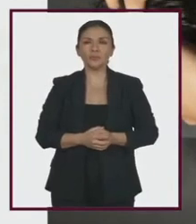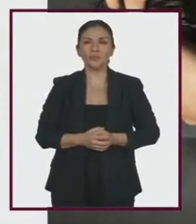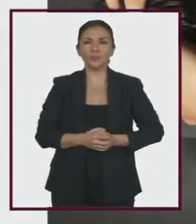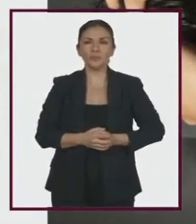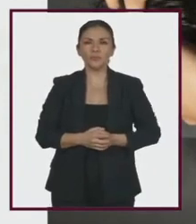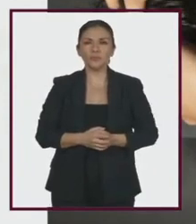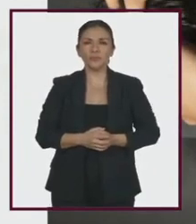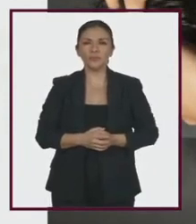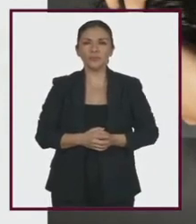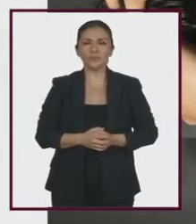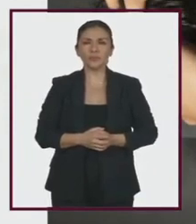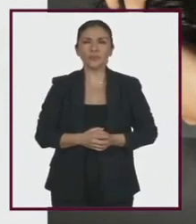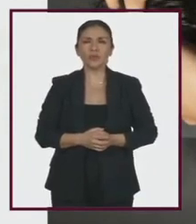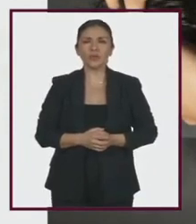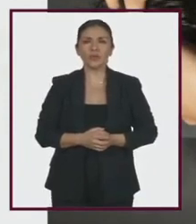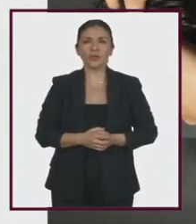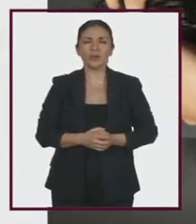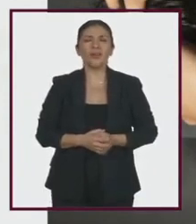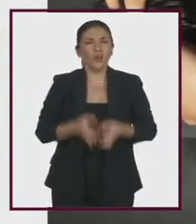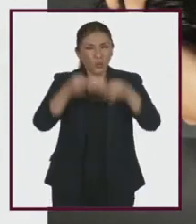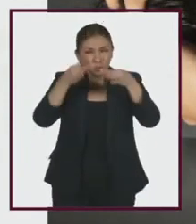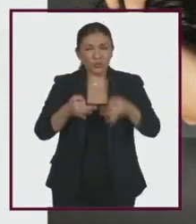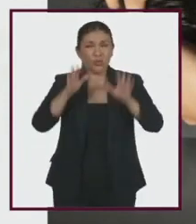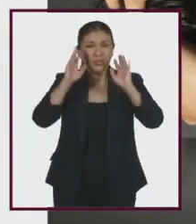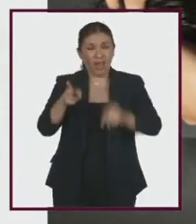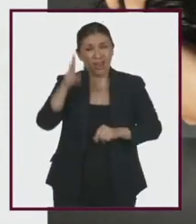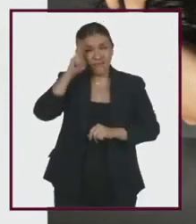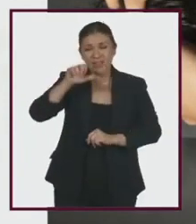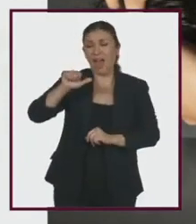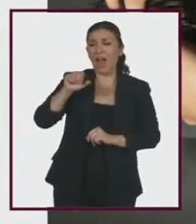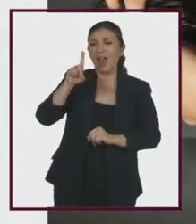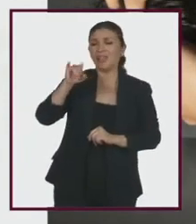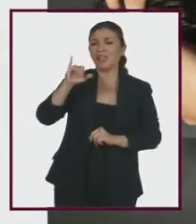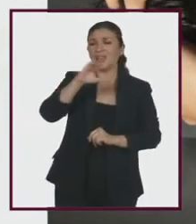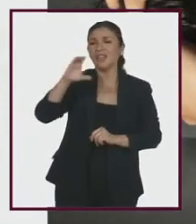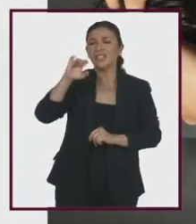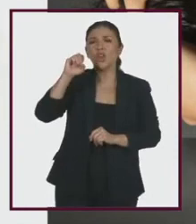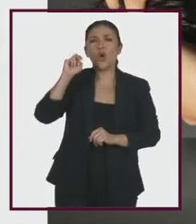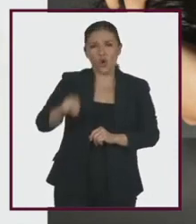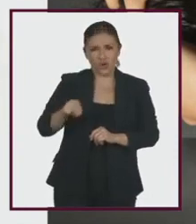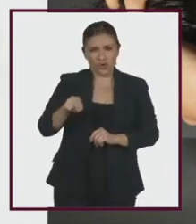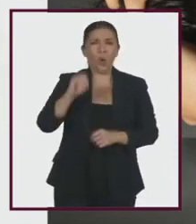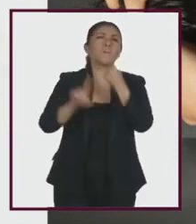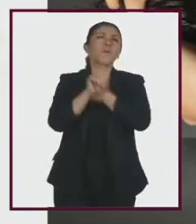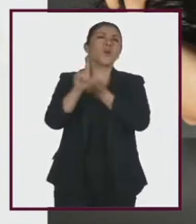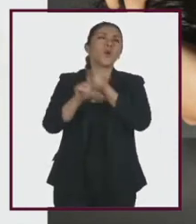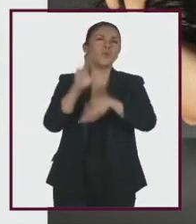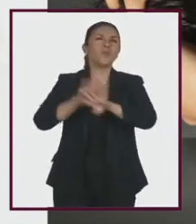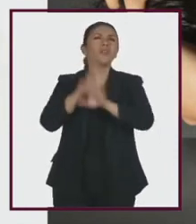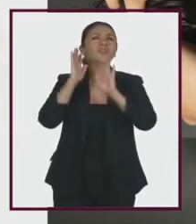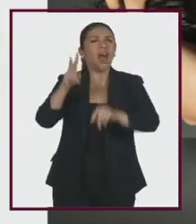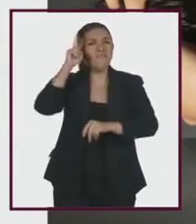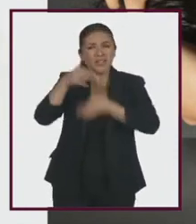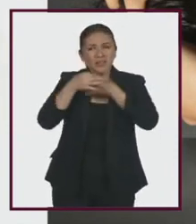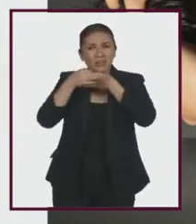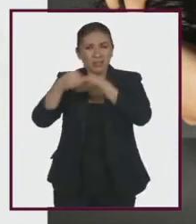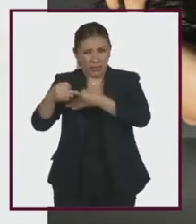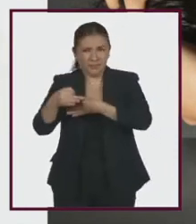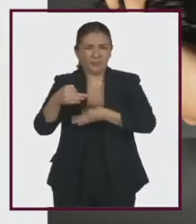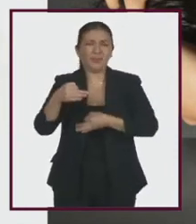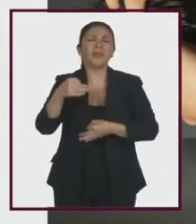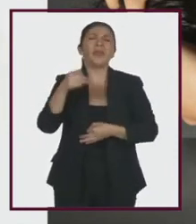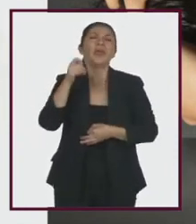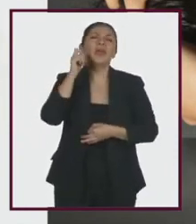Cuando hablamos de la adicción, los trastornos o trastornos por consumo de sustancias, que así los definimos